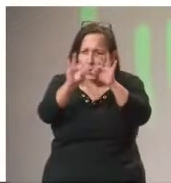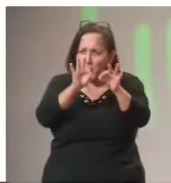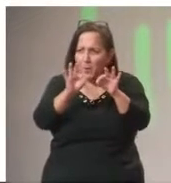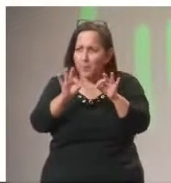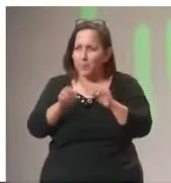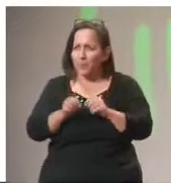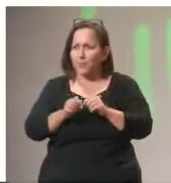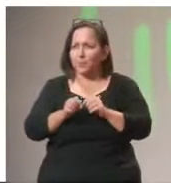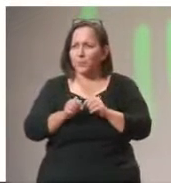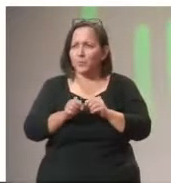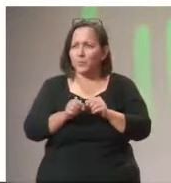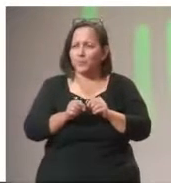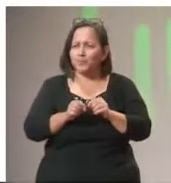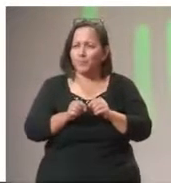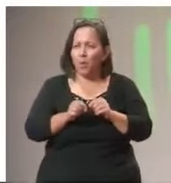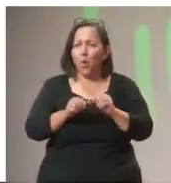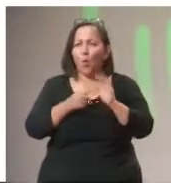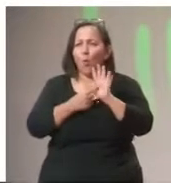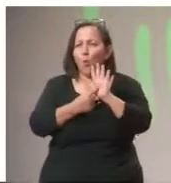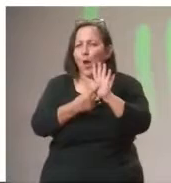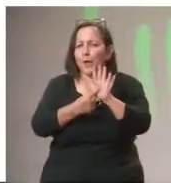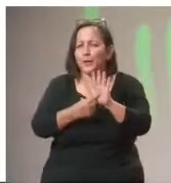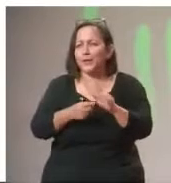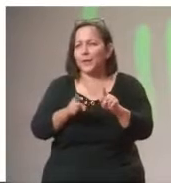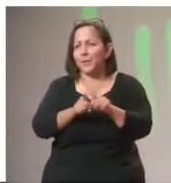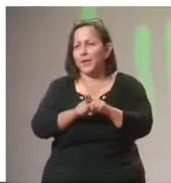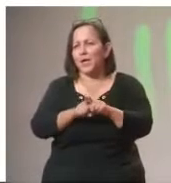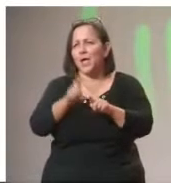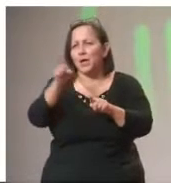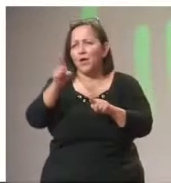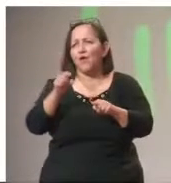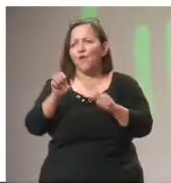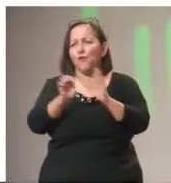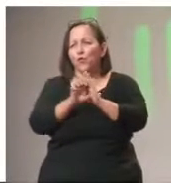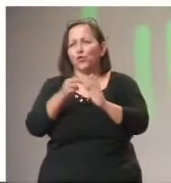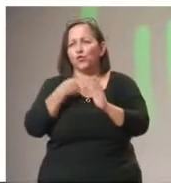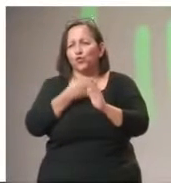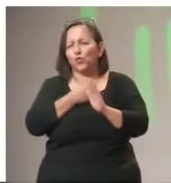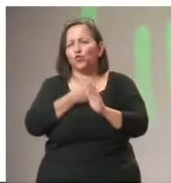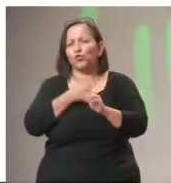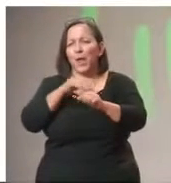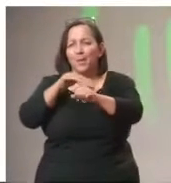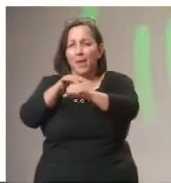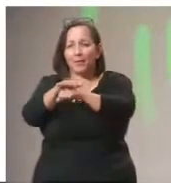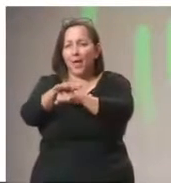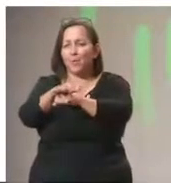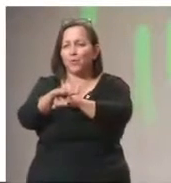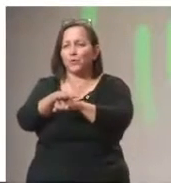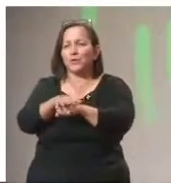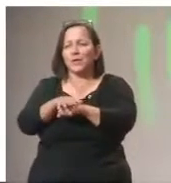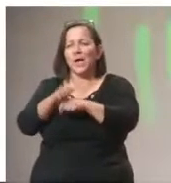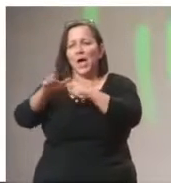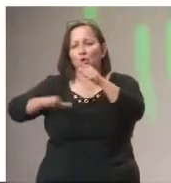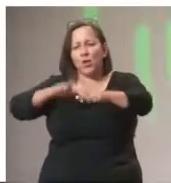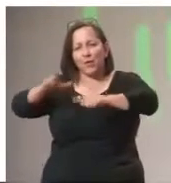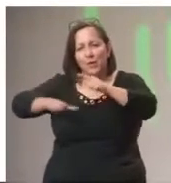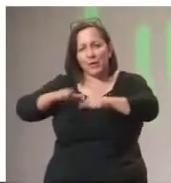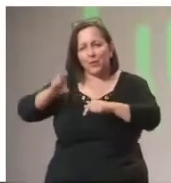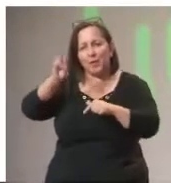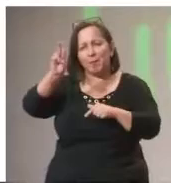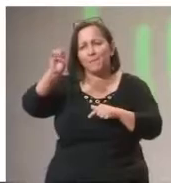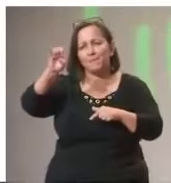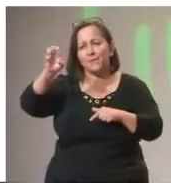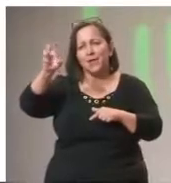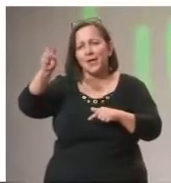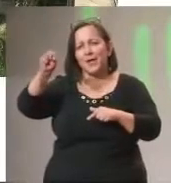de José Vargas y Andrew Manning y mi persona. Tomamos muestras, las enviamos a analizar a los laboratorios de Viena, del